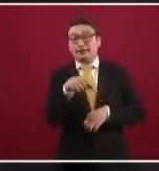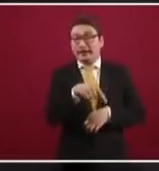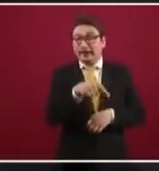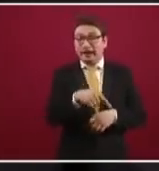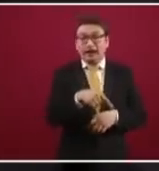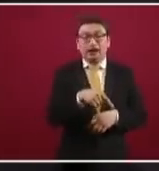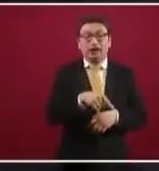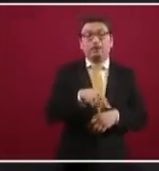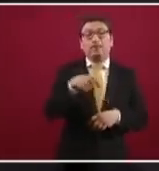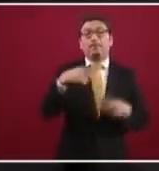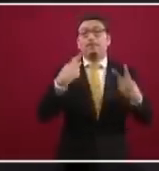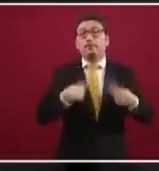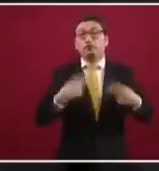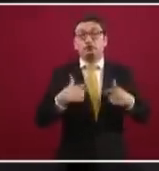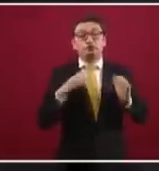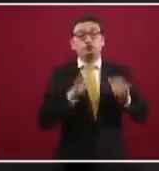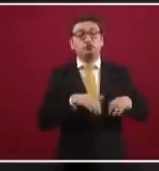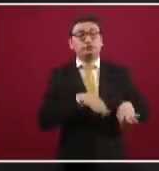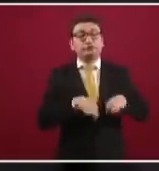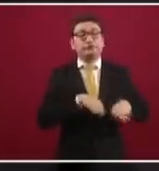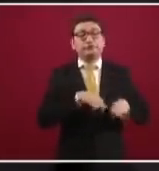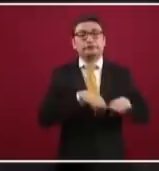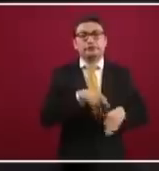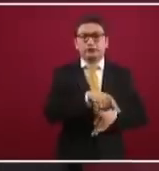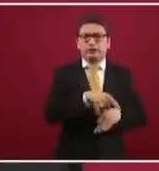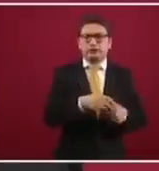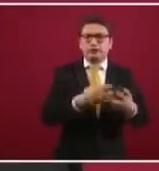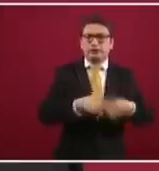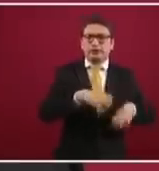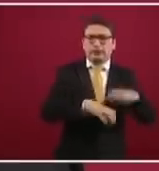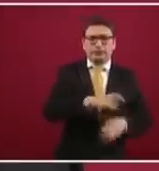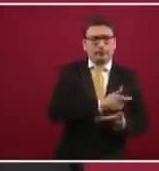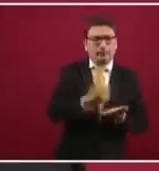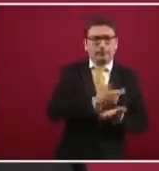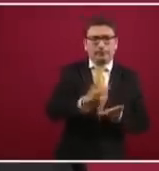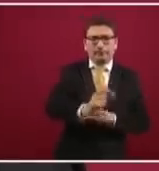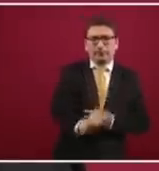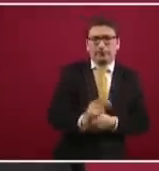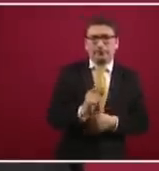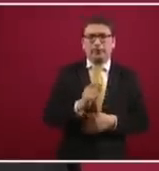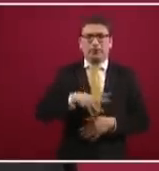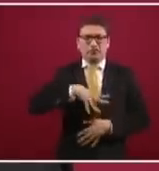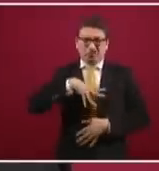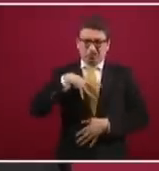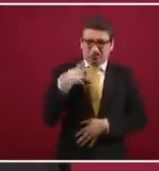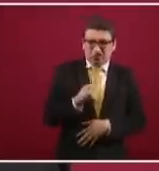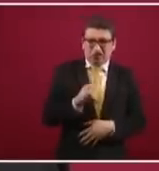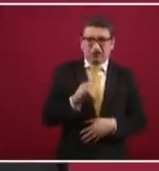los explota, pues tampoco es una empresa con dimensión